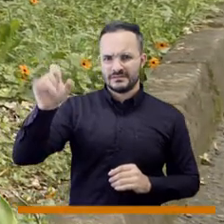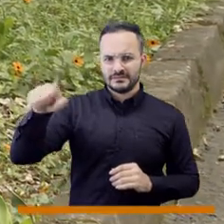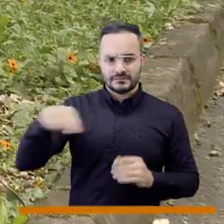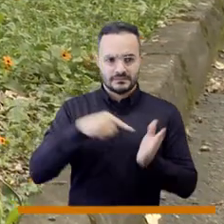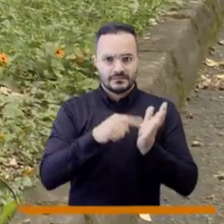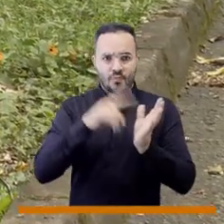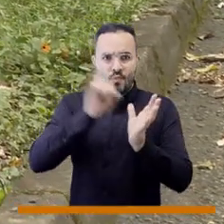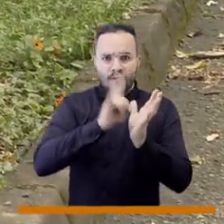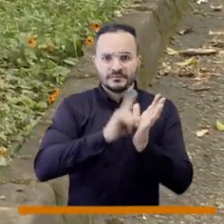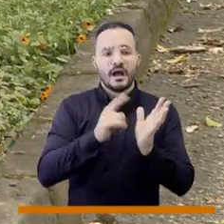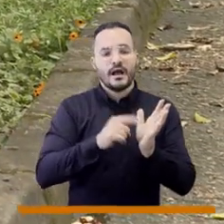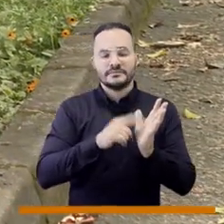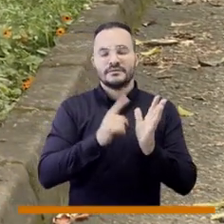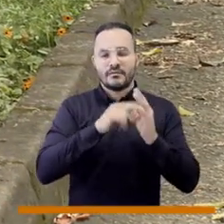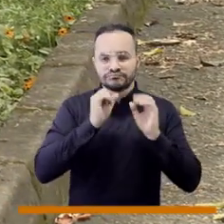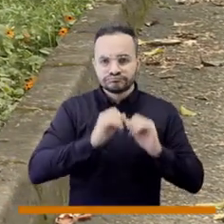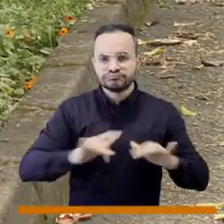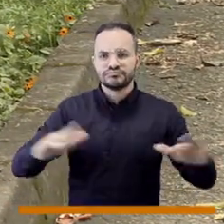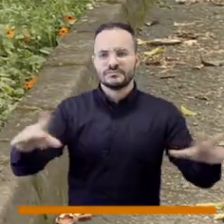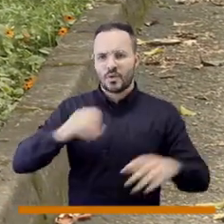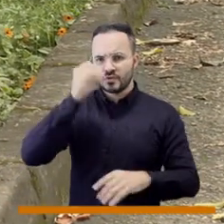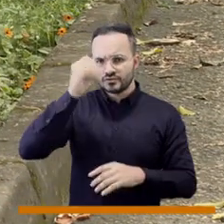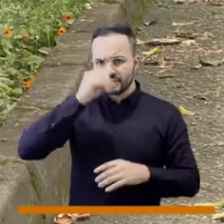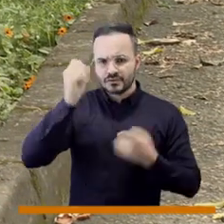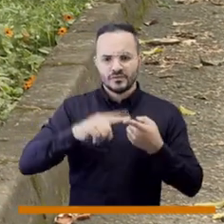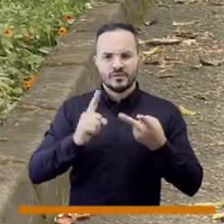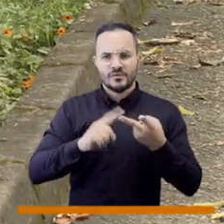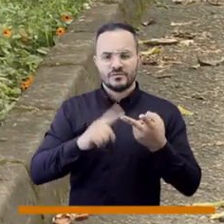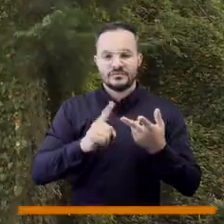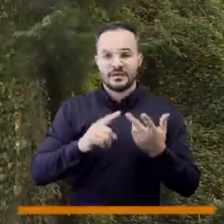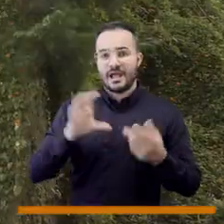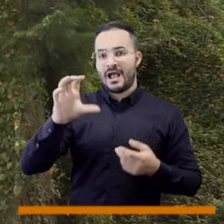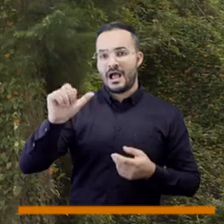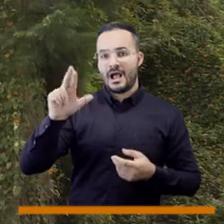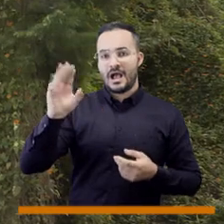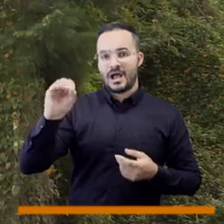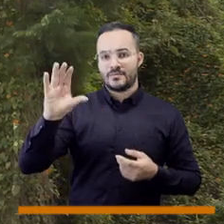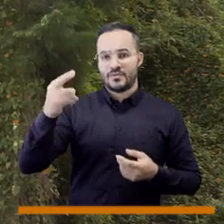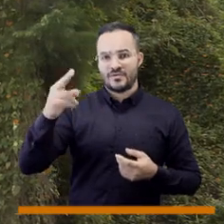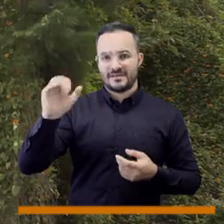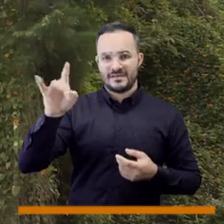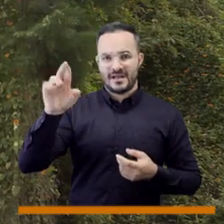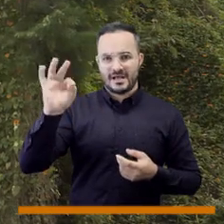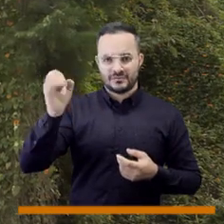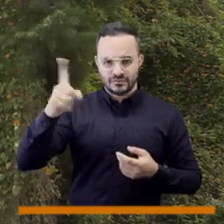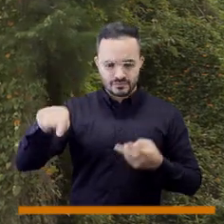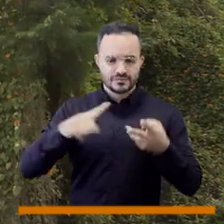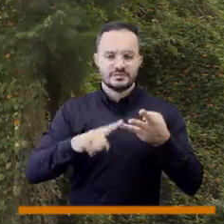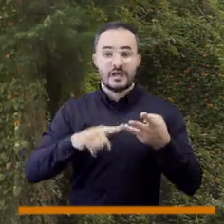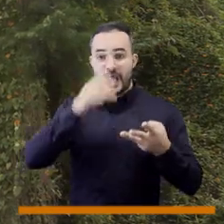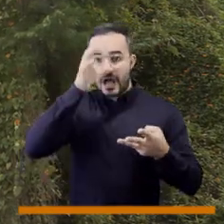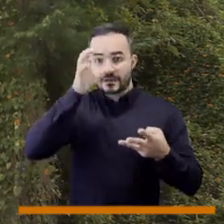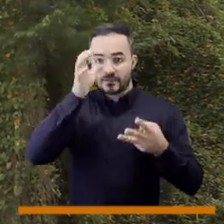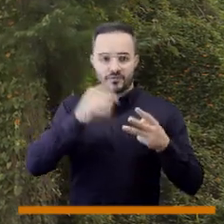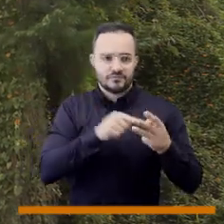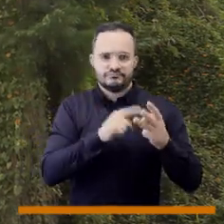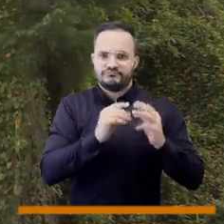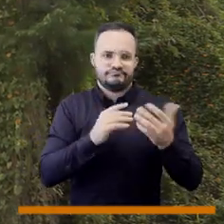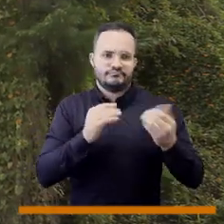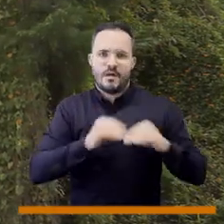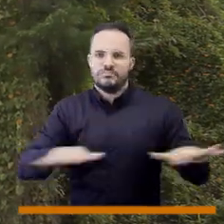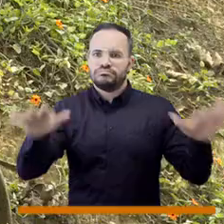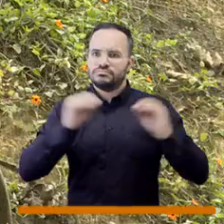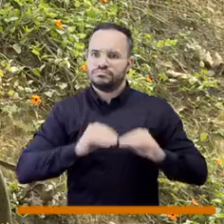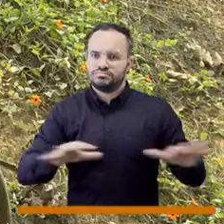muchos carbohidratos liberando mucho oxígeno a la atmósfera y en cierta medida capturando mucho carbono además